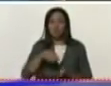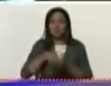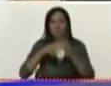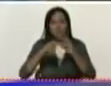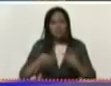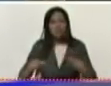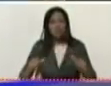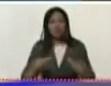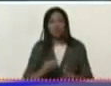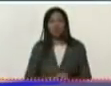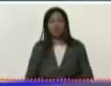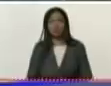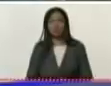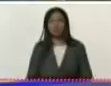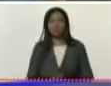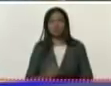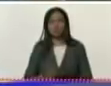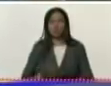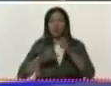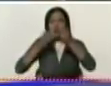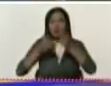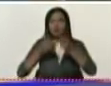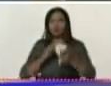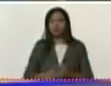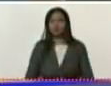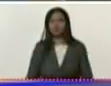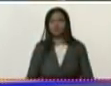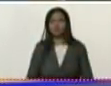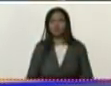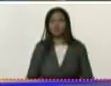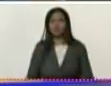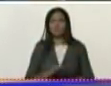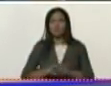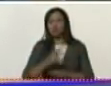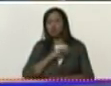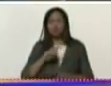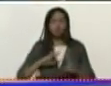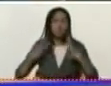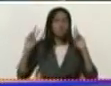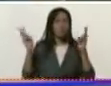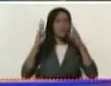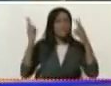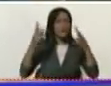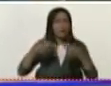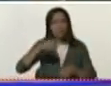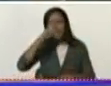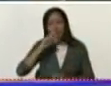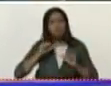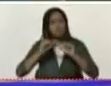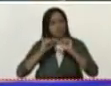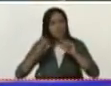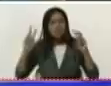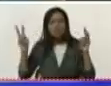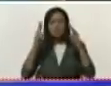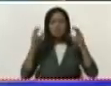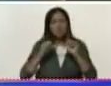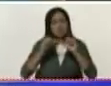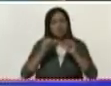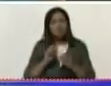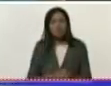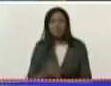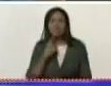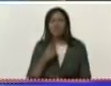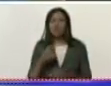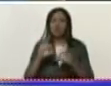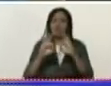tierra, guardia en alto, porque hemos vencido este año y vamos a seguir venciendo. Y le digo a